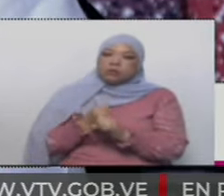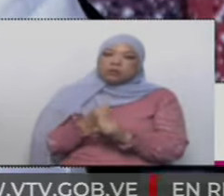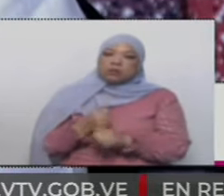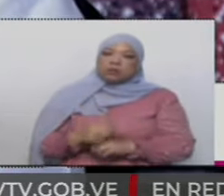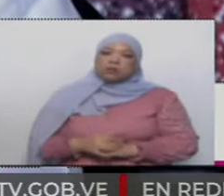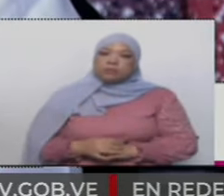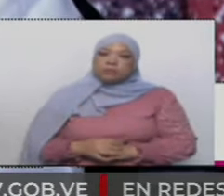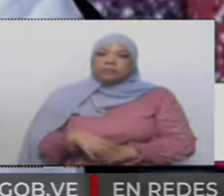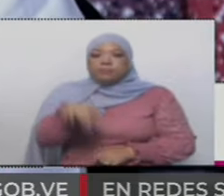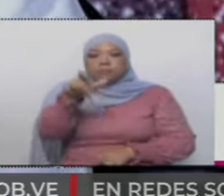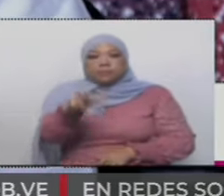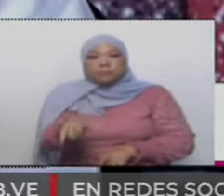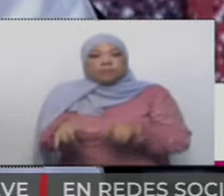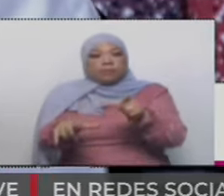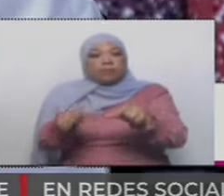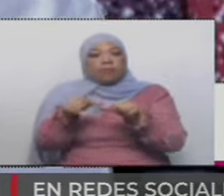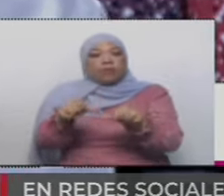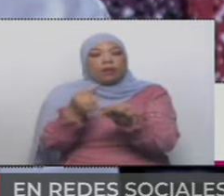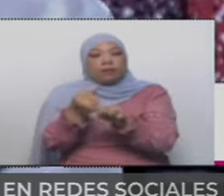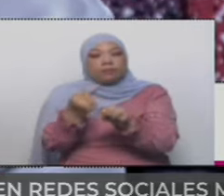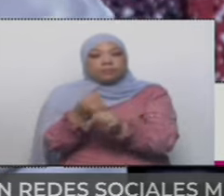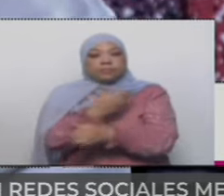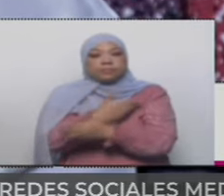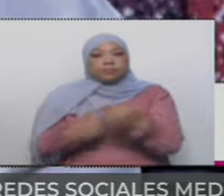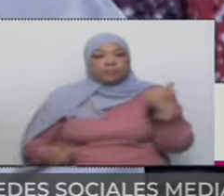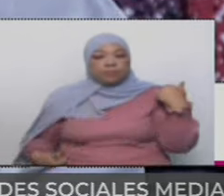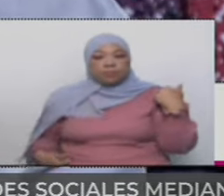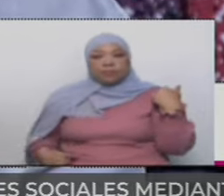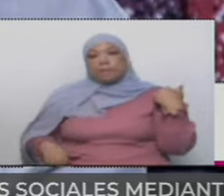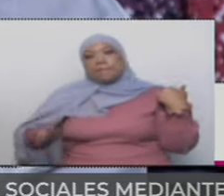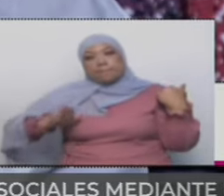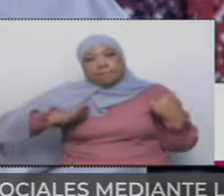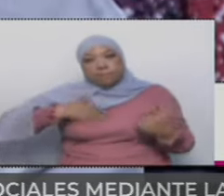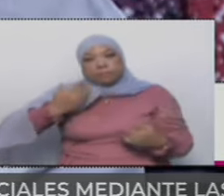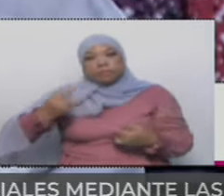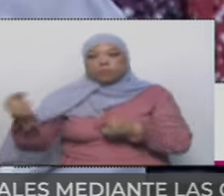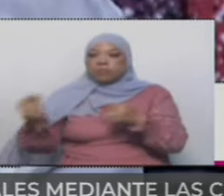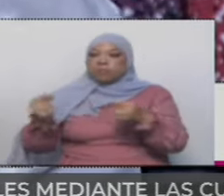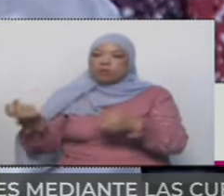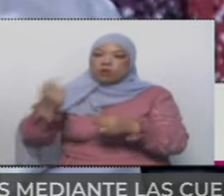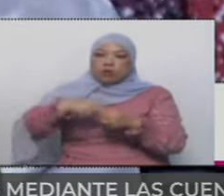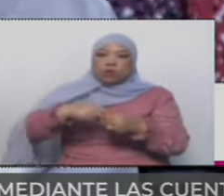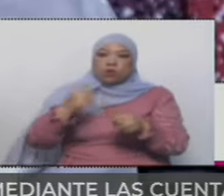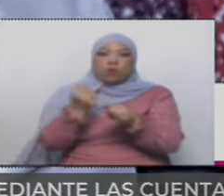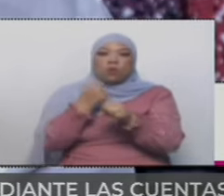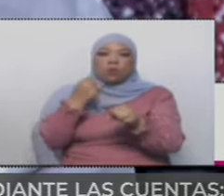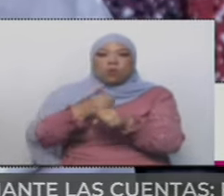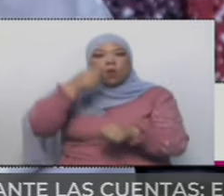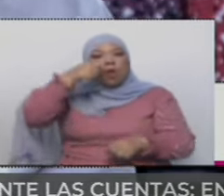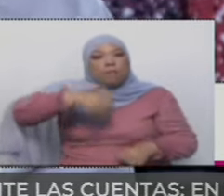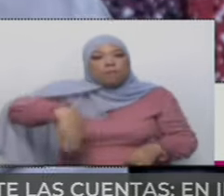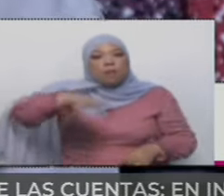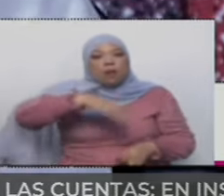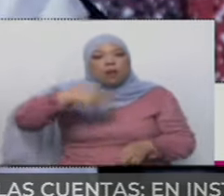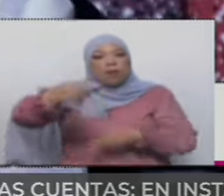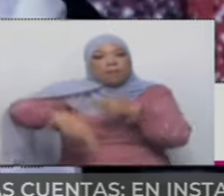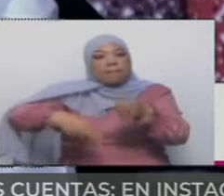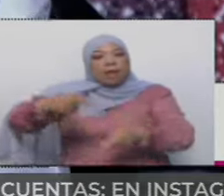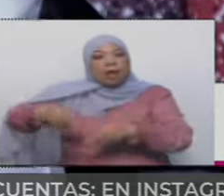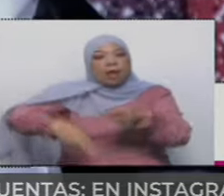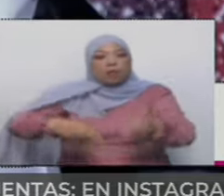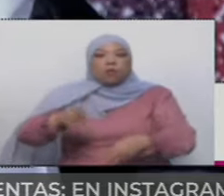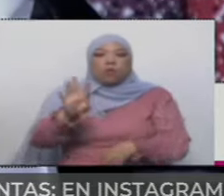que estar permanentemente, porque también, presidente, le queremos decir que hemos incorporado los comités del pueblo de usuaria del metro, más